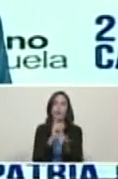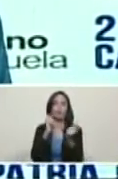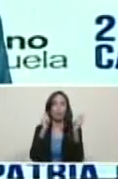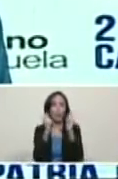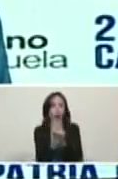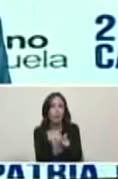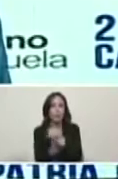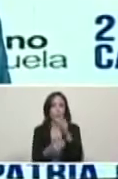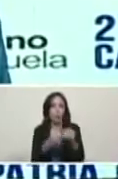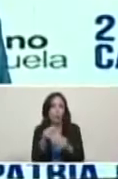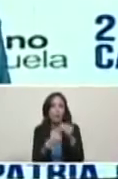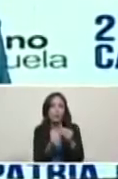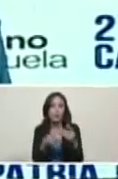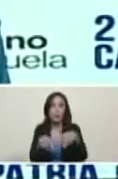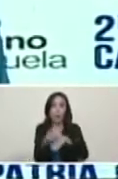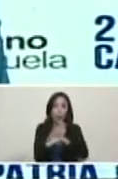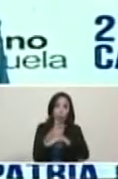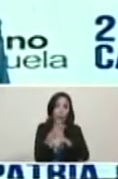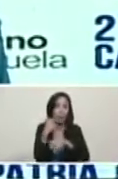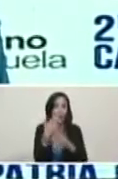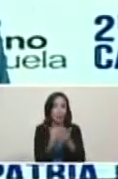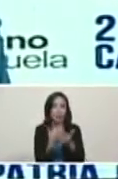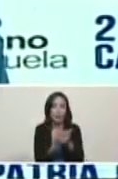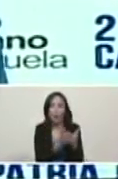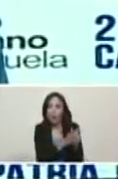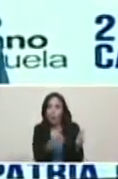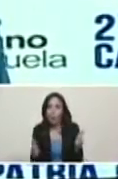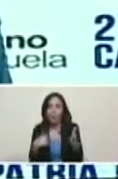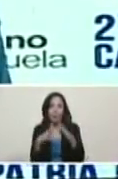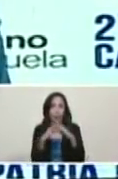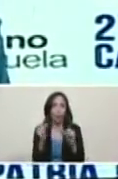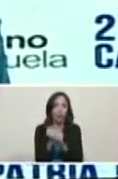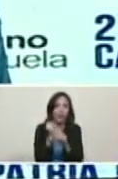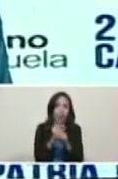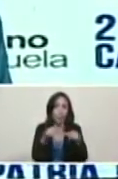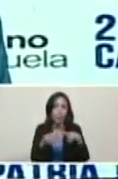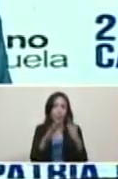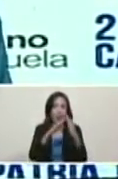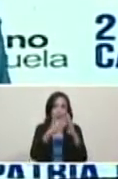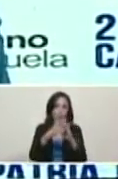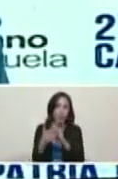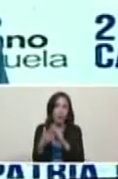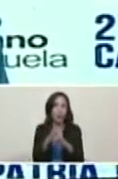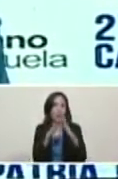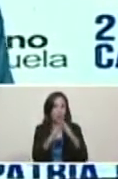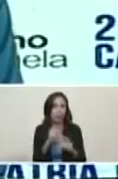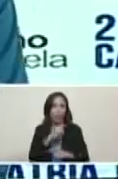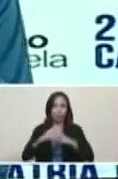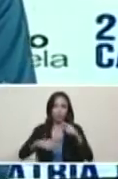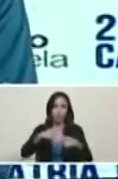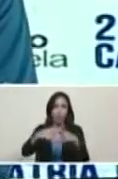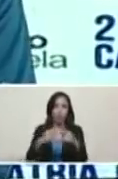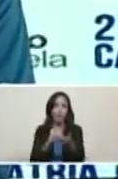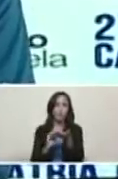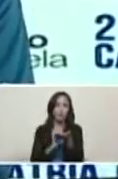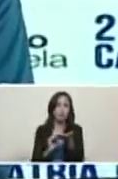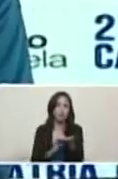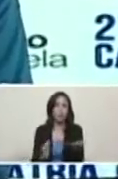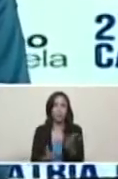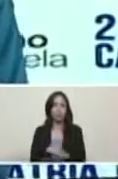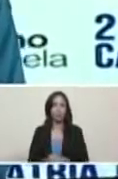gobierno para que la agenda concreta de acción de las comunidades sea nuestra agenda diaria de solución de problemas. Por